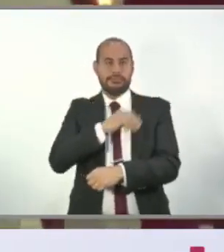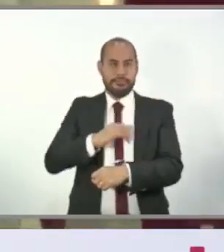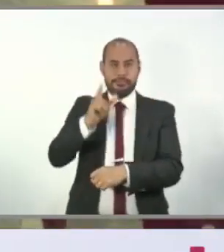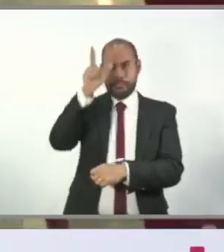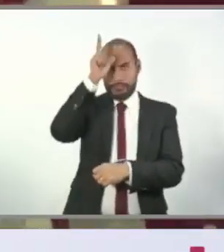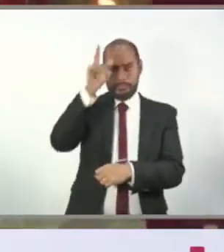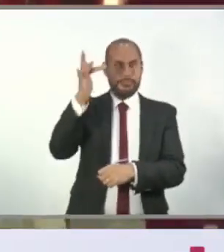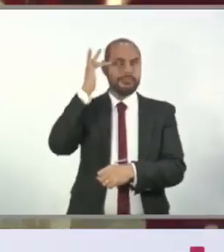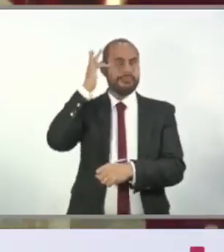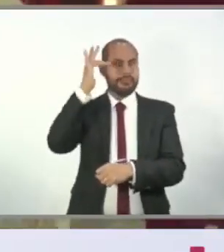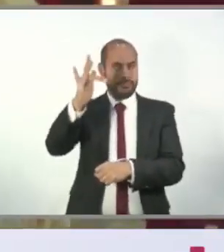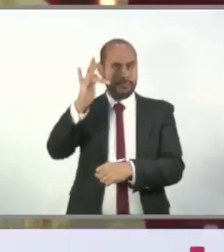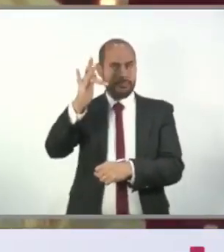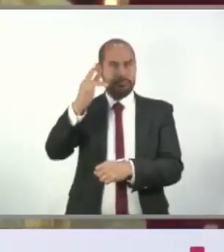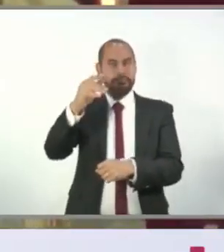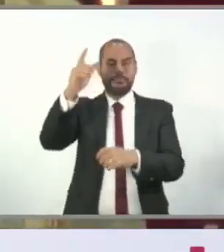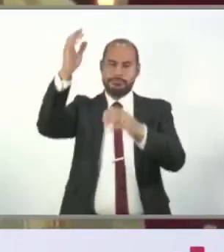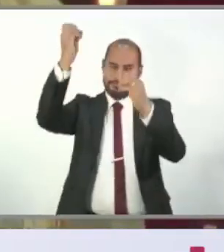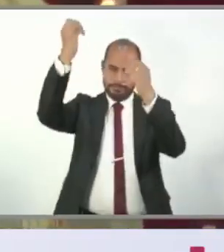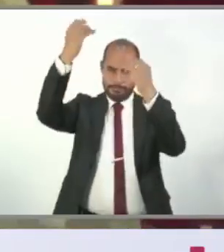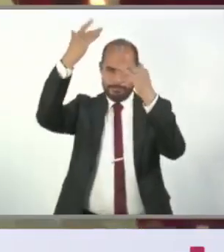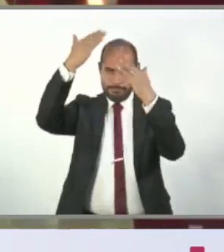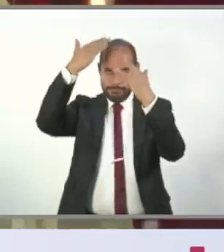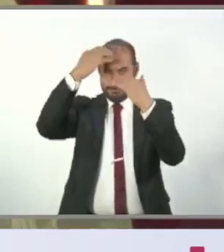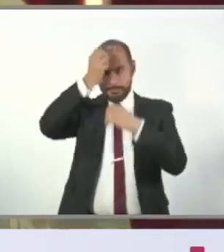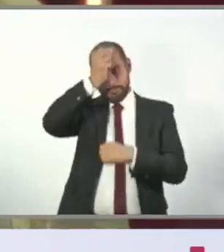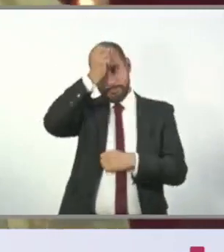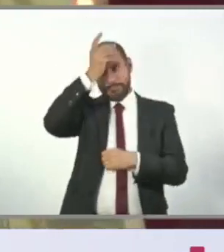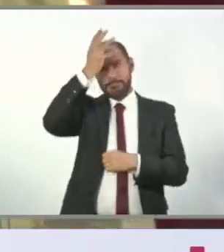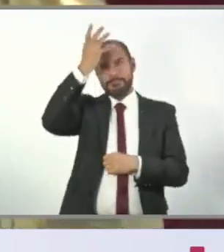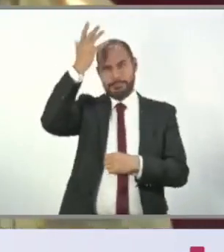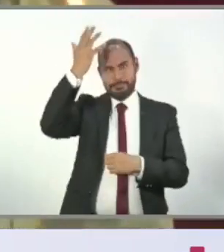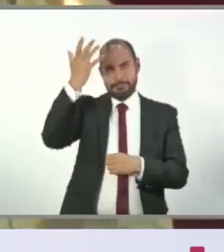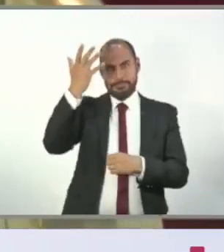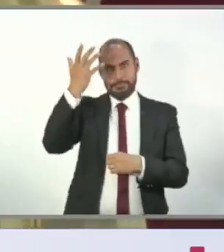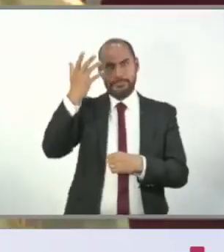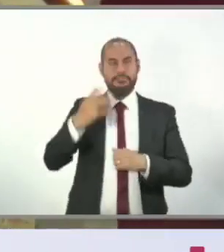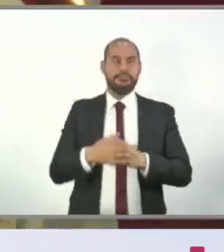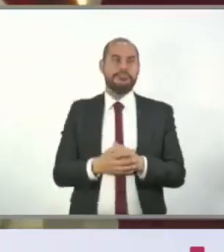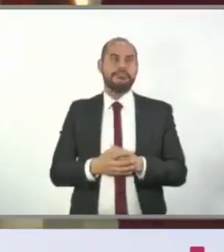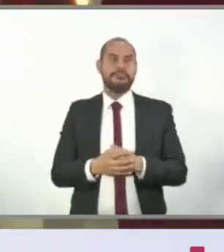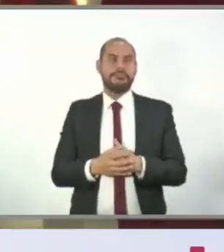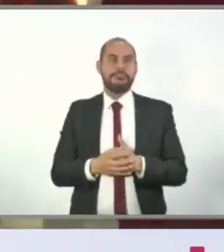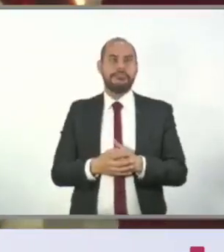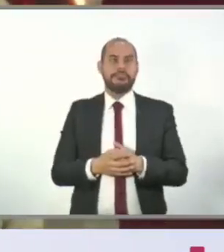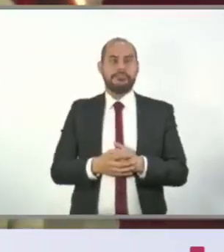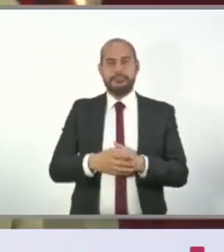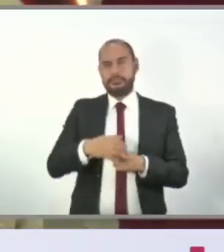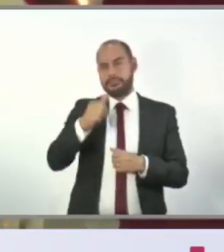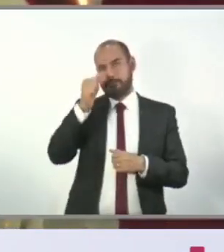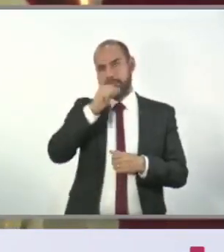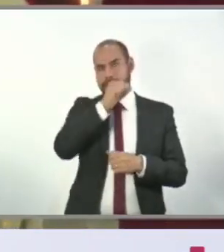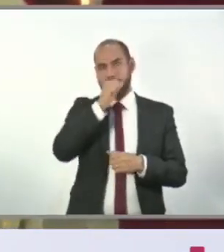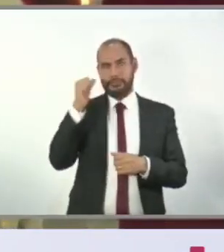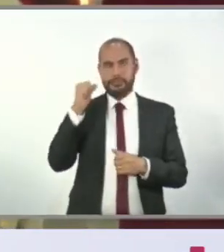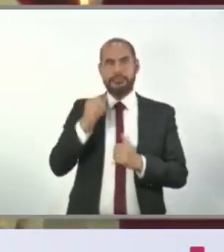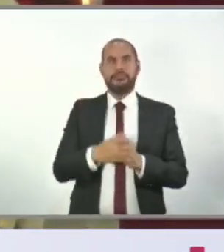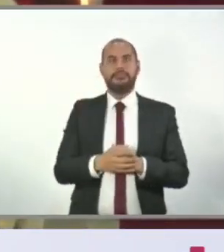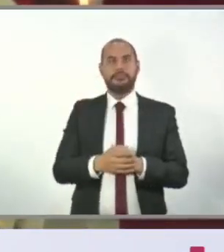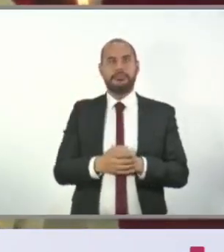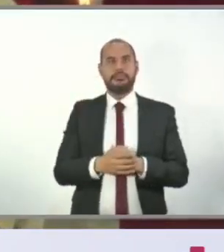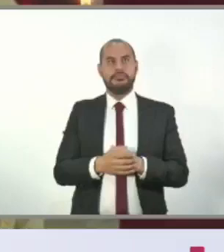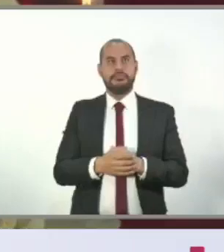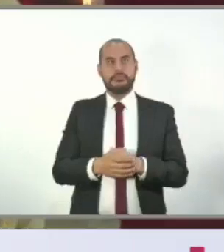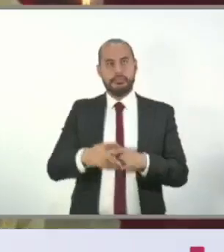Espíritu Santo, descienda sobre todos nosotros y nos acompañe. Amén. Amén. En